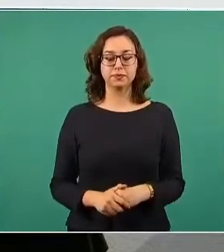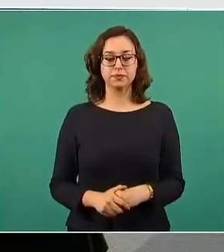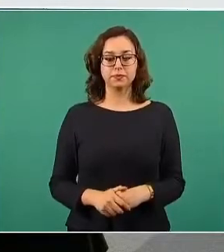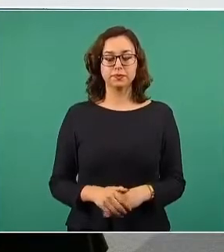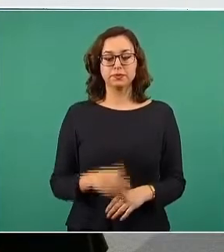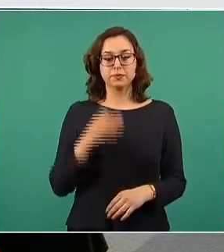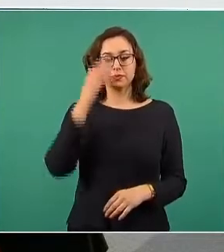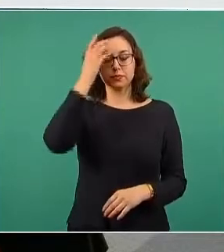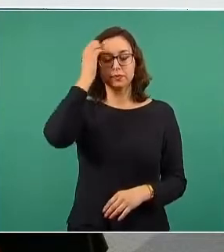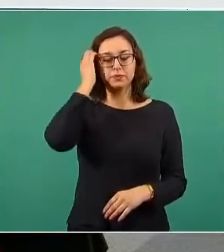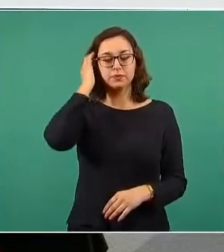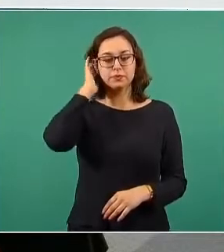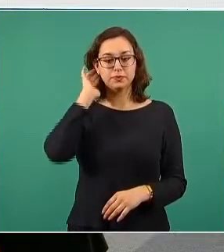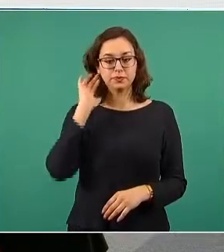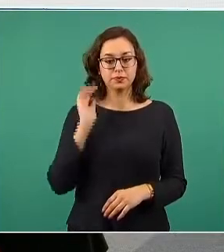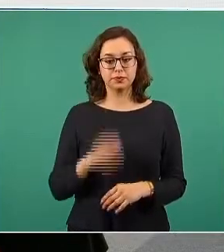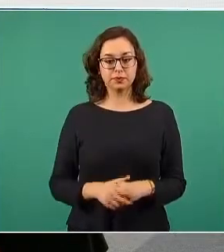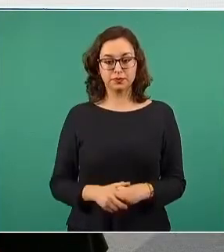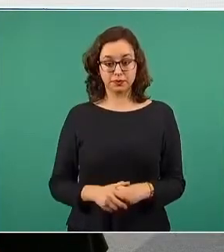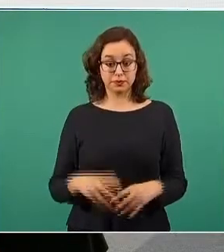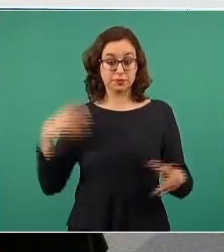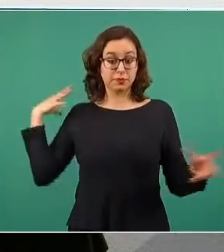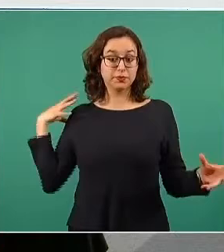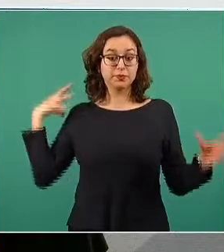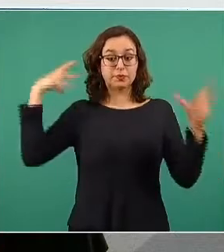Aquí está lo que hemos recibido hasta el momento.